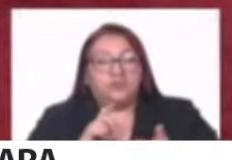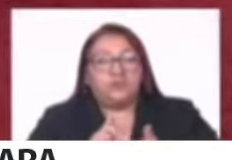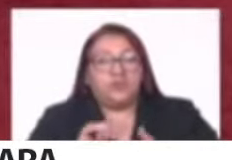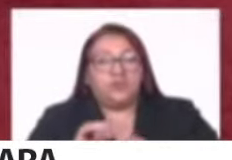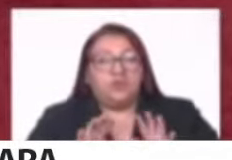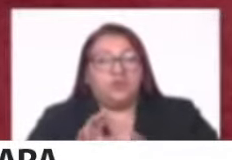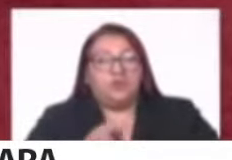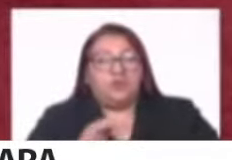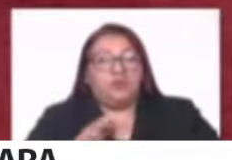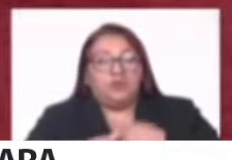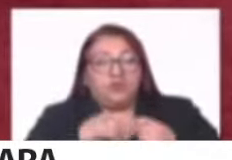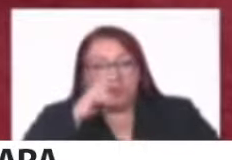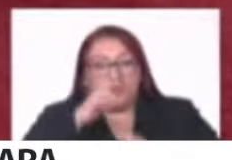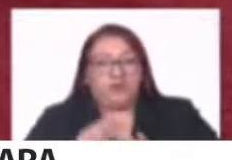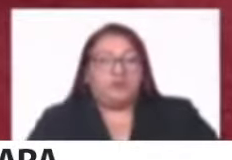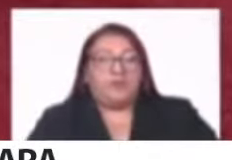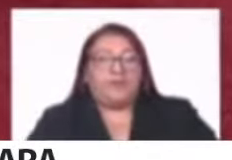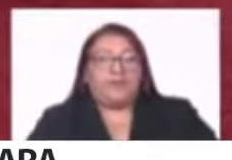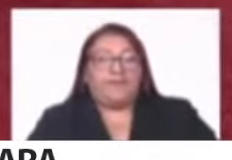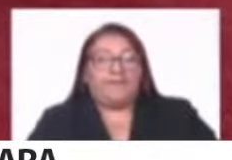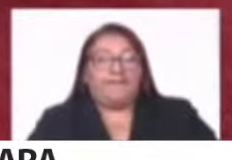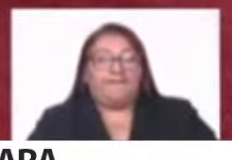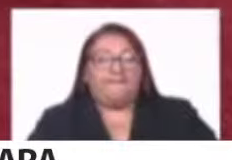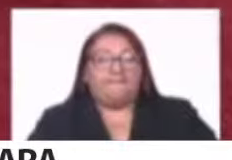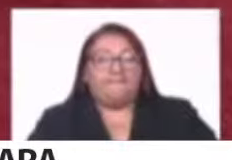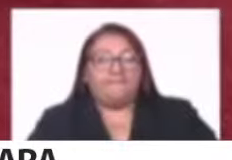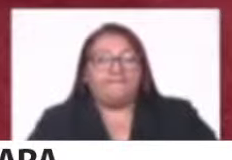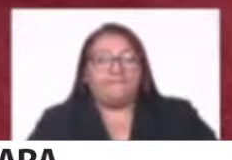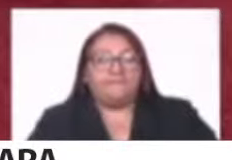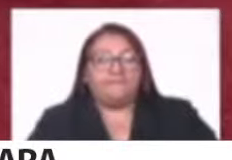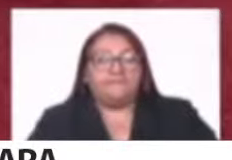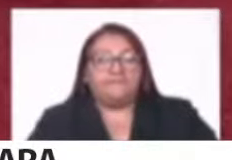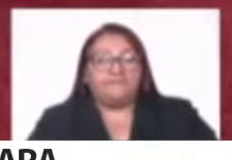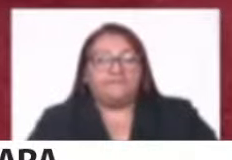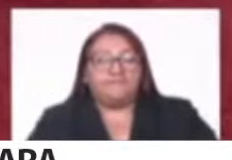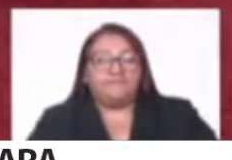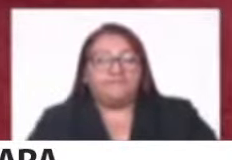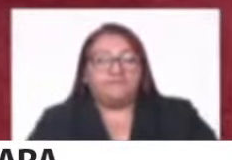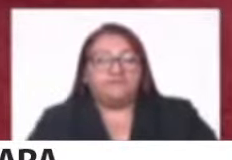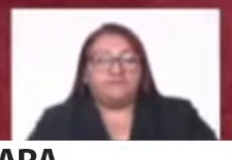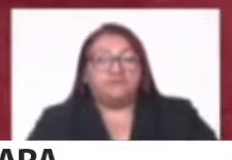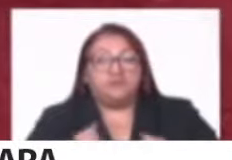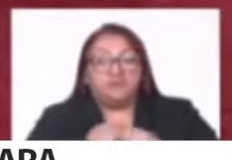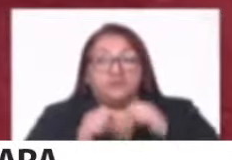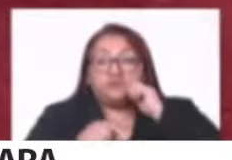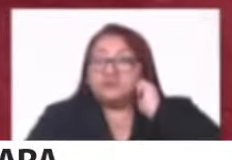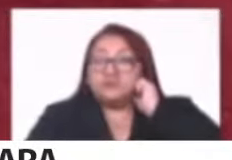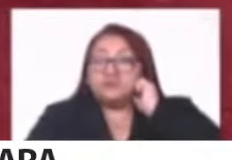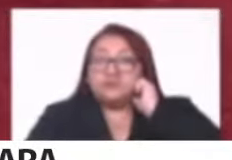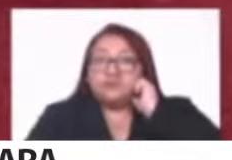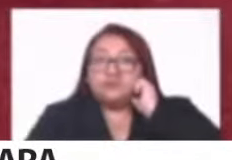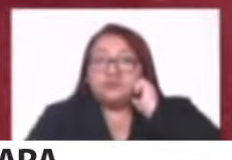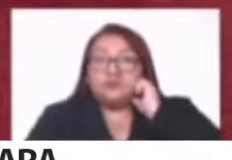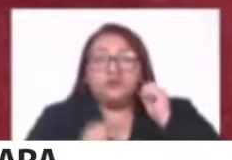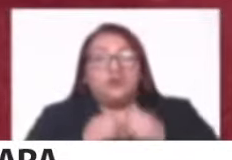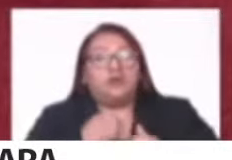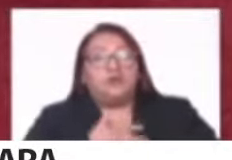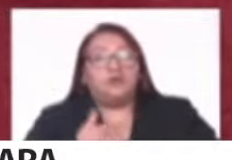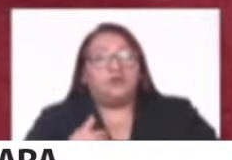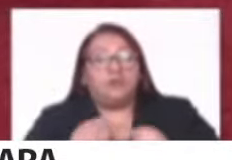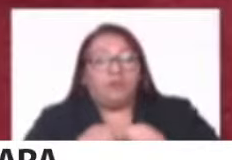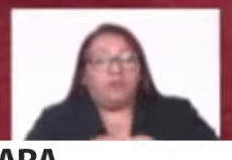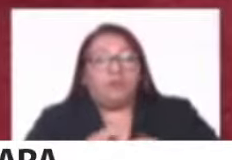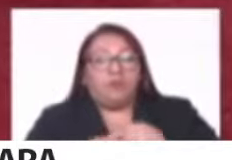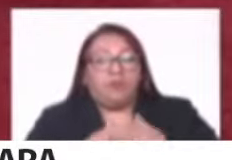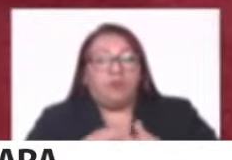9 regiones del país. En este punto, quiero reiterar, señores congresistas, a través de la presidencia, que en materia